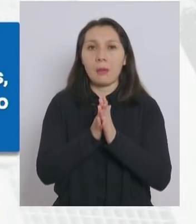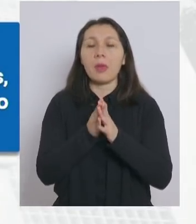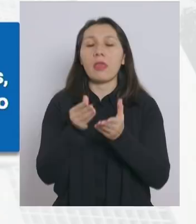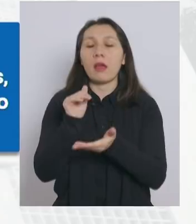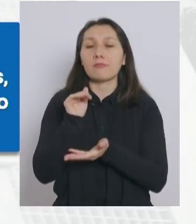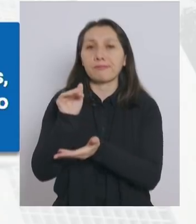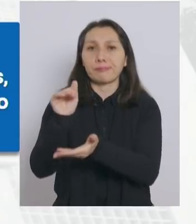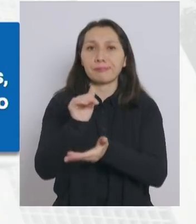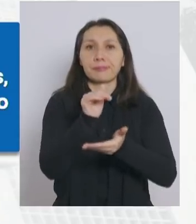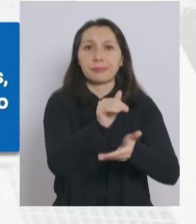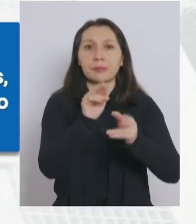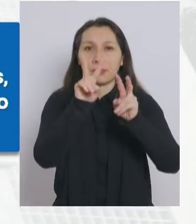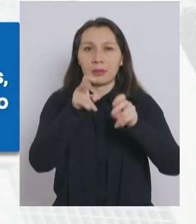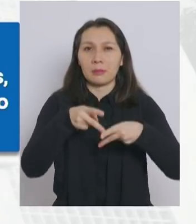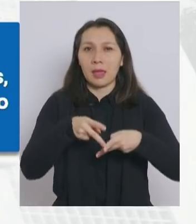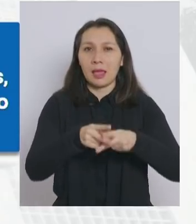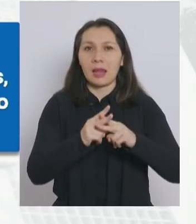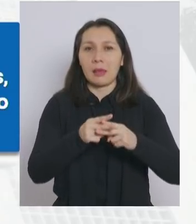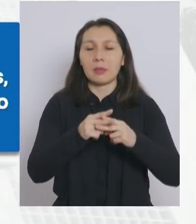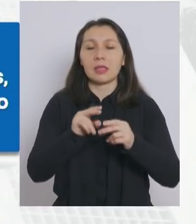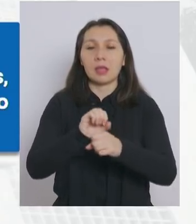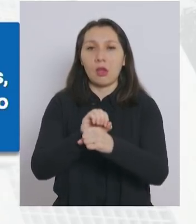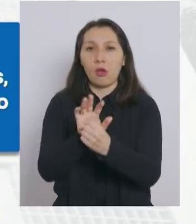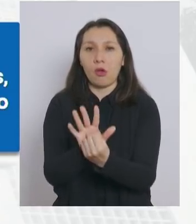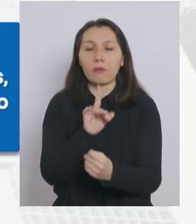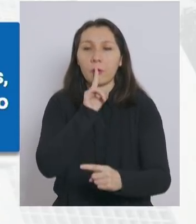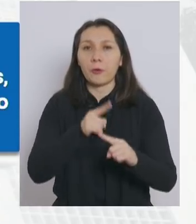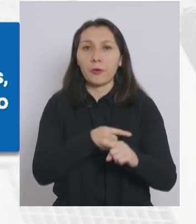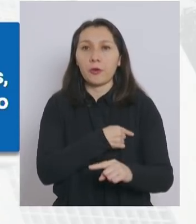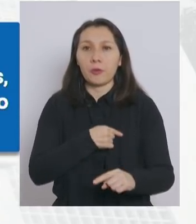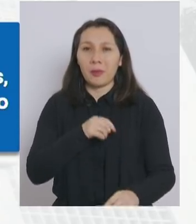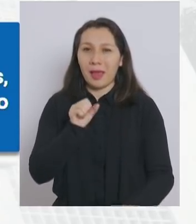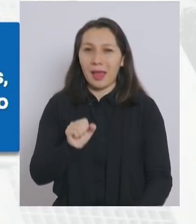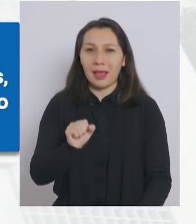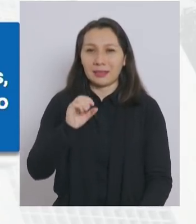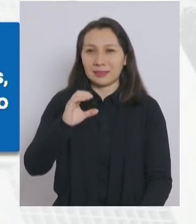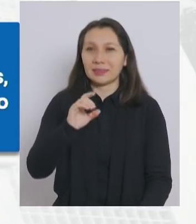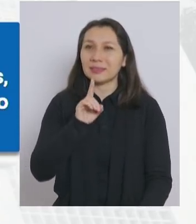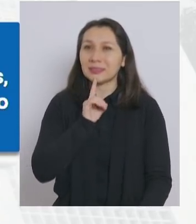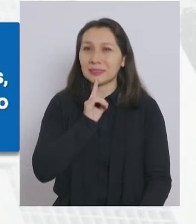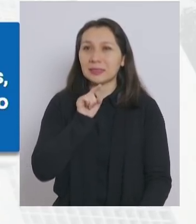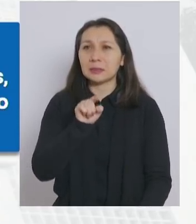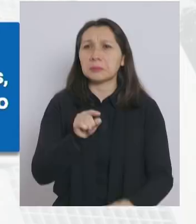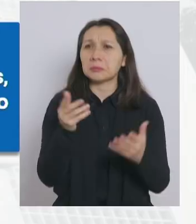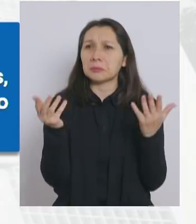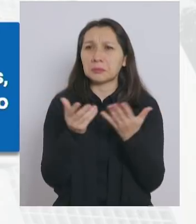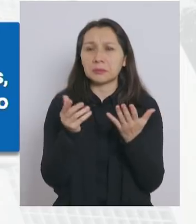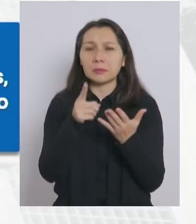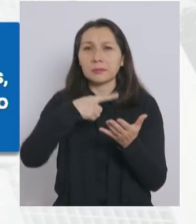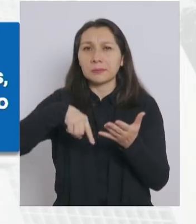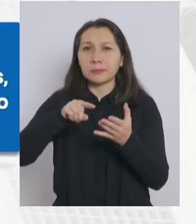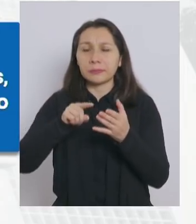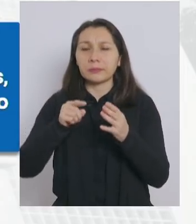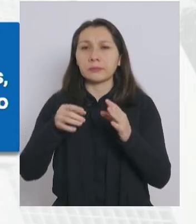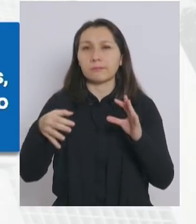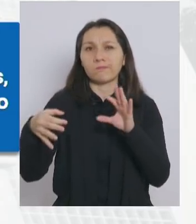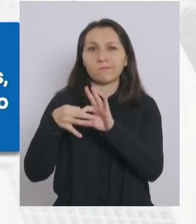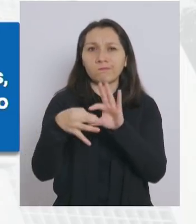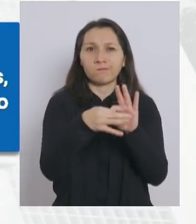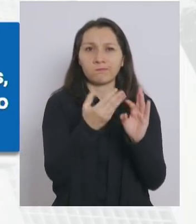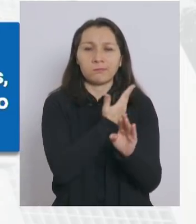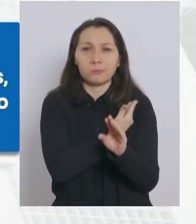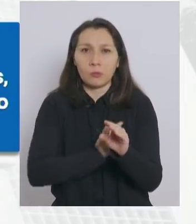acceso a herramientas COVID-19, conocido como ACT, cuyo objetivo es reunir a